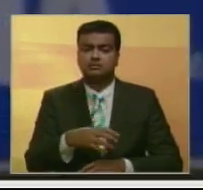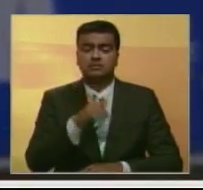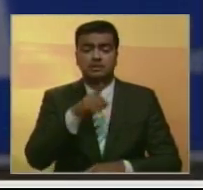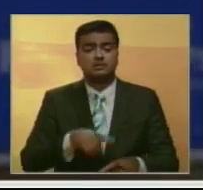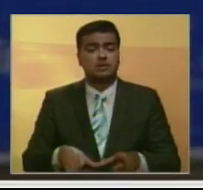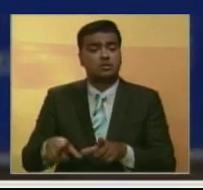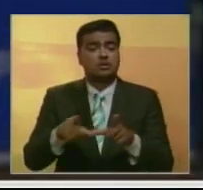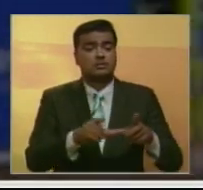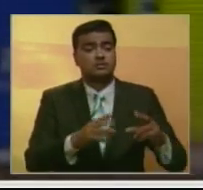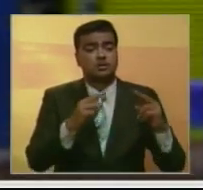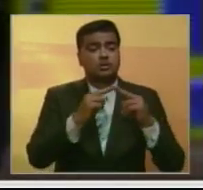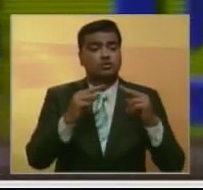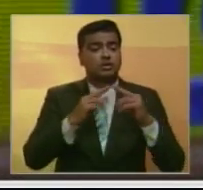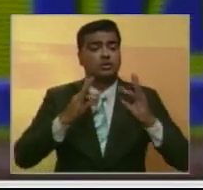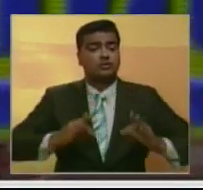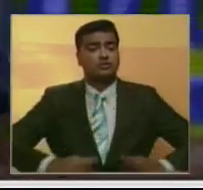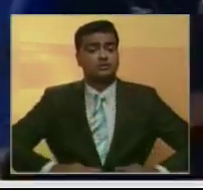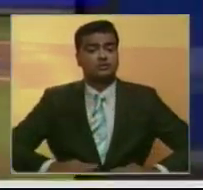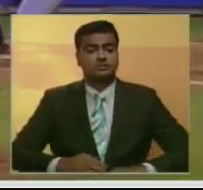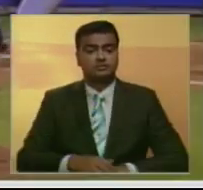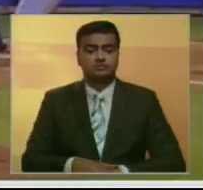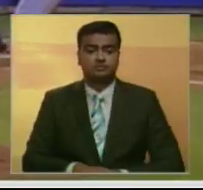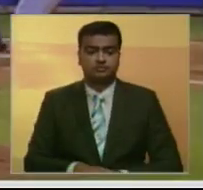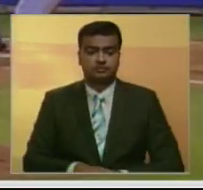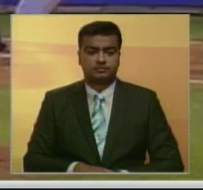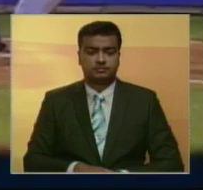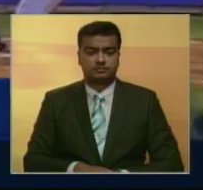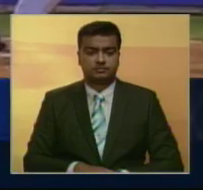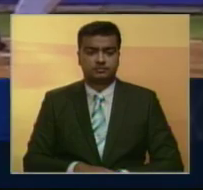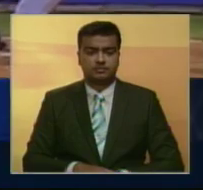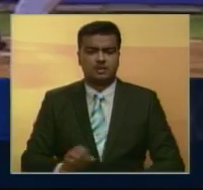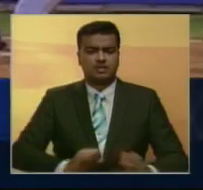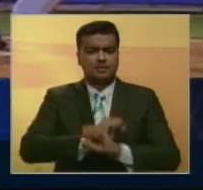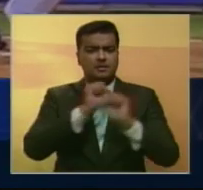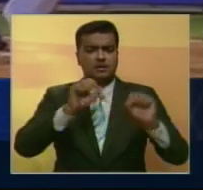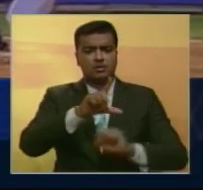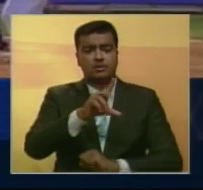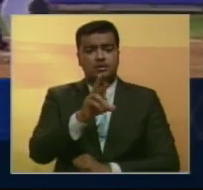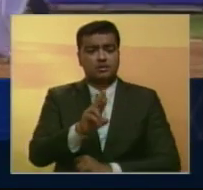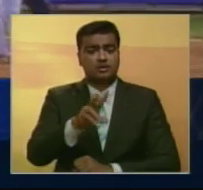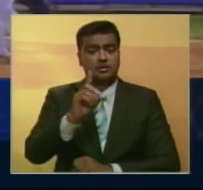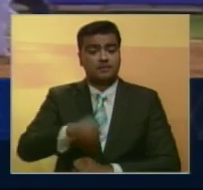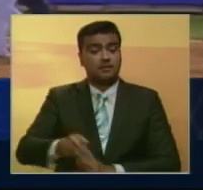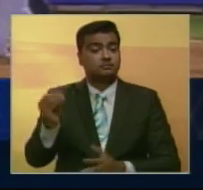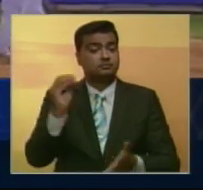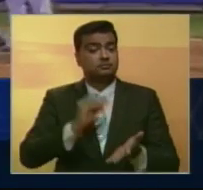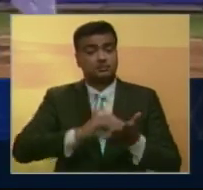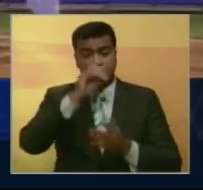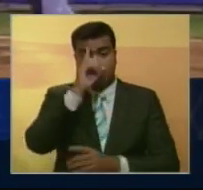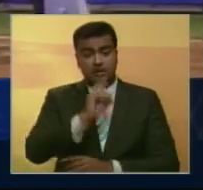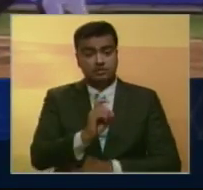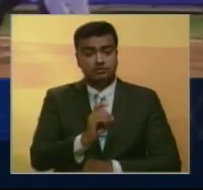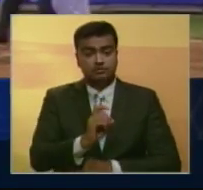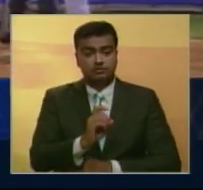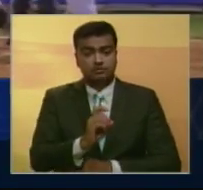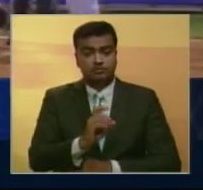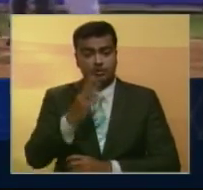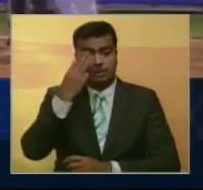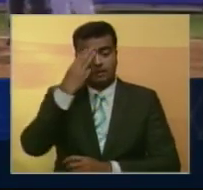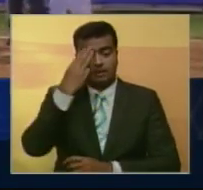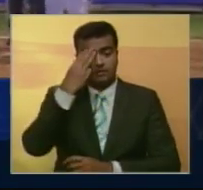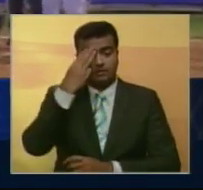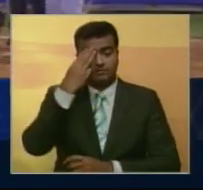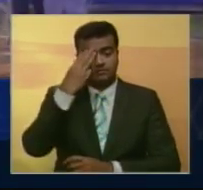luego hacer contacto físico con el umpire. En tanto, esta mañana Luis Rodríguez fue electo como regreso del año. El infielder de los Navegantes